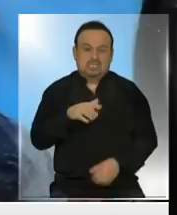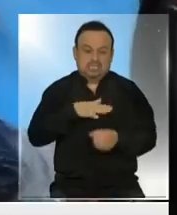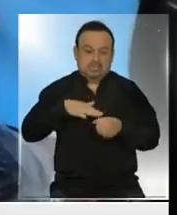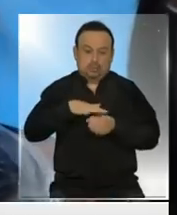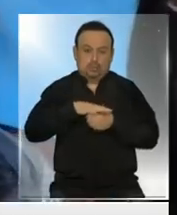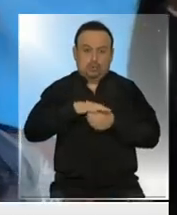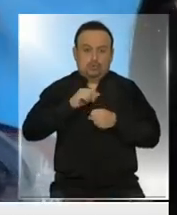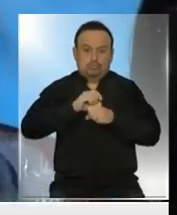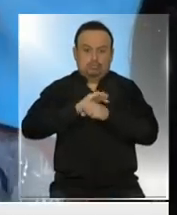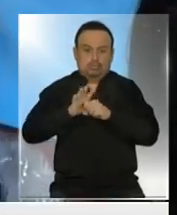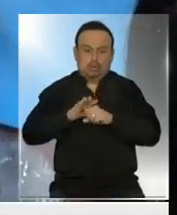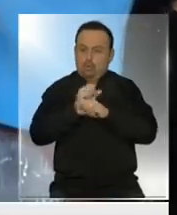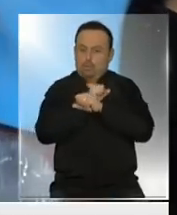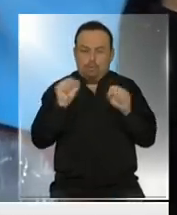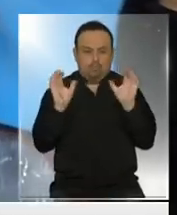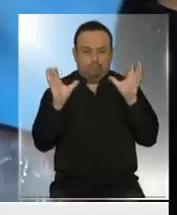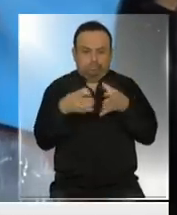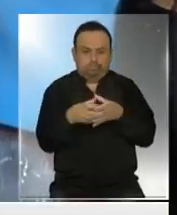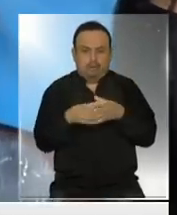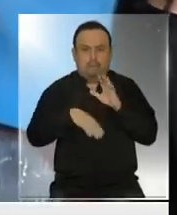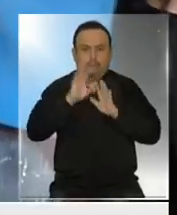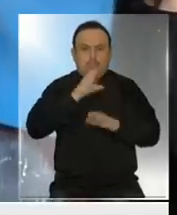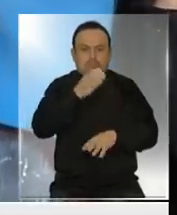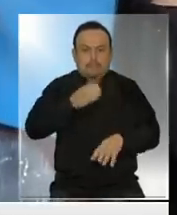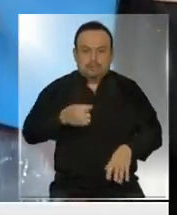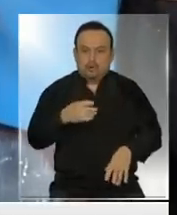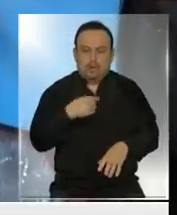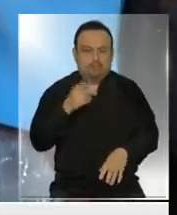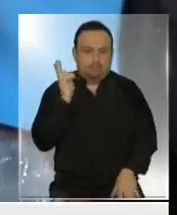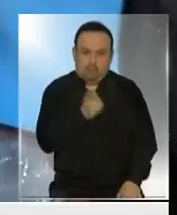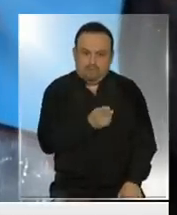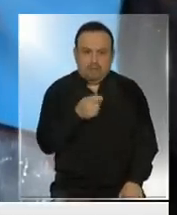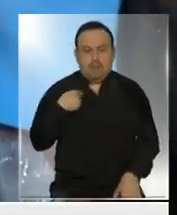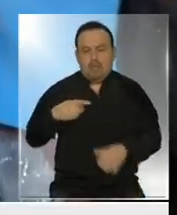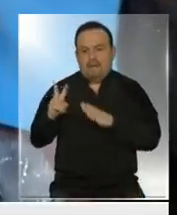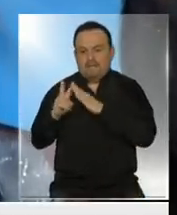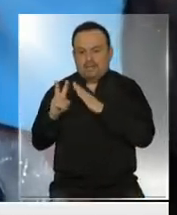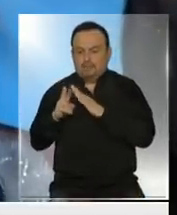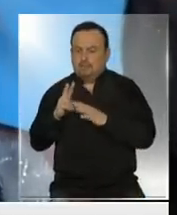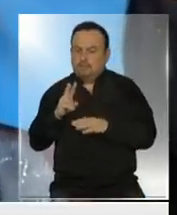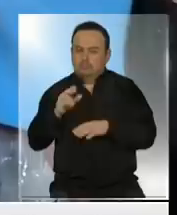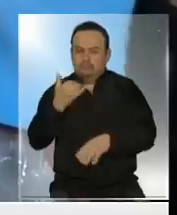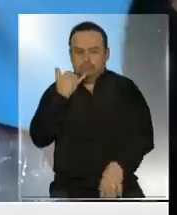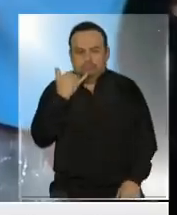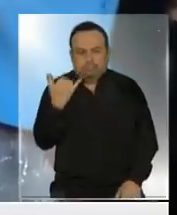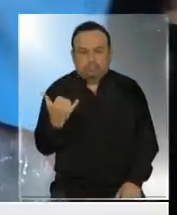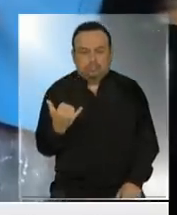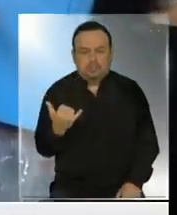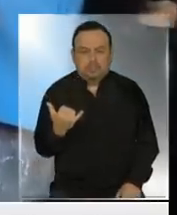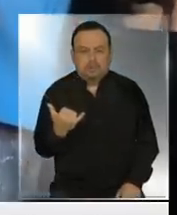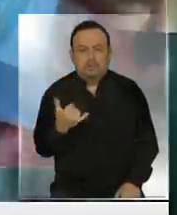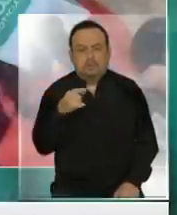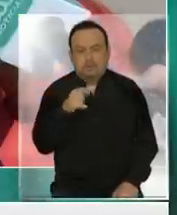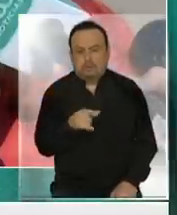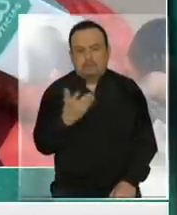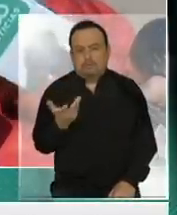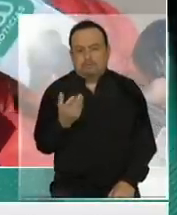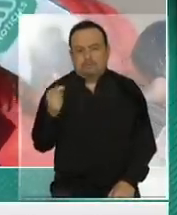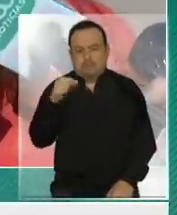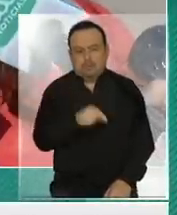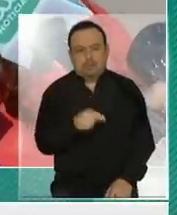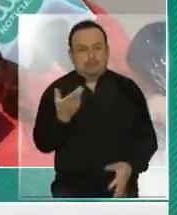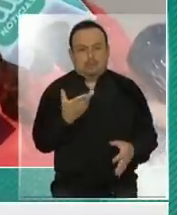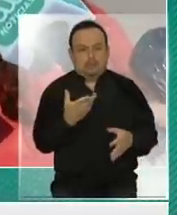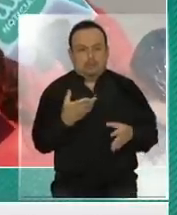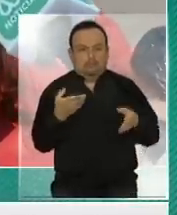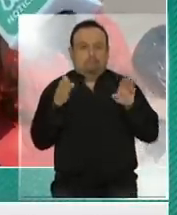de creciente no se puede reunir gran cantidad de gente entonces los vecinos hicieron el llamado y ocurrió lo que ocurrió y vinieron